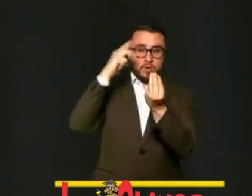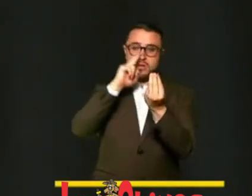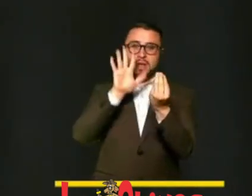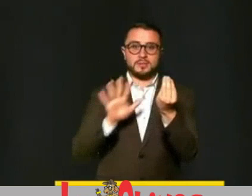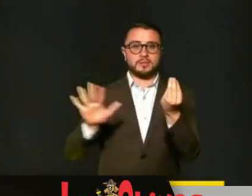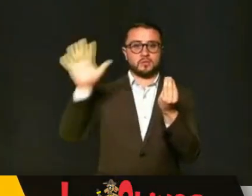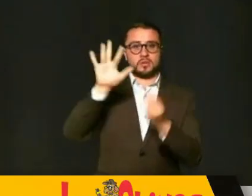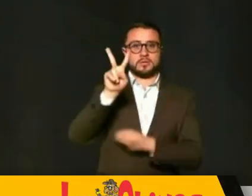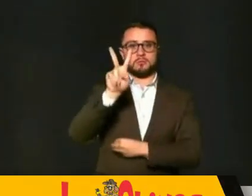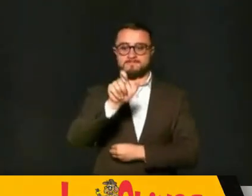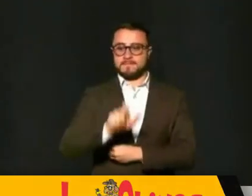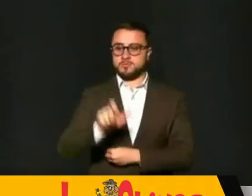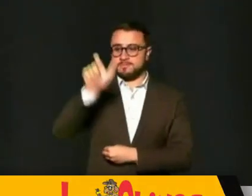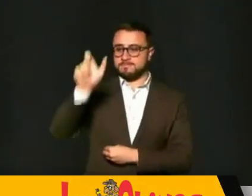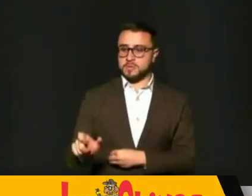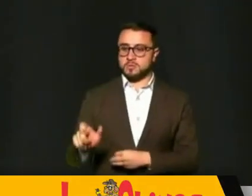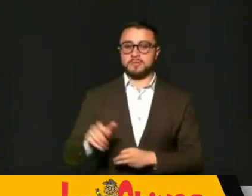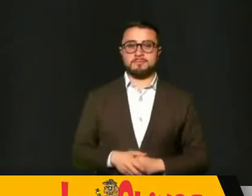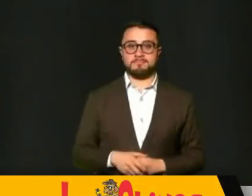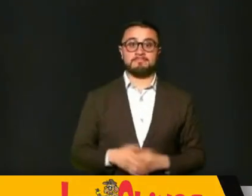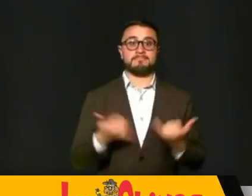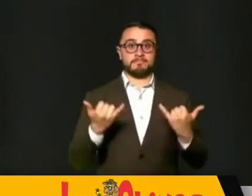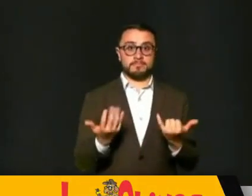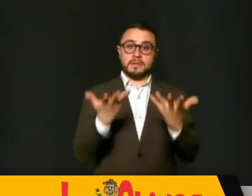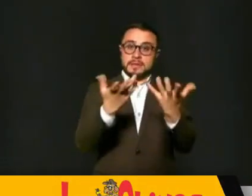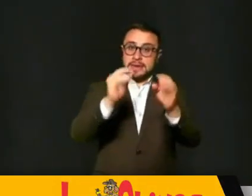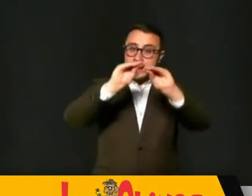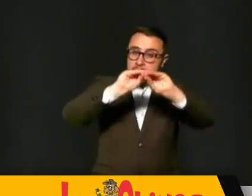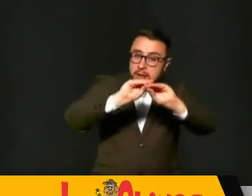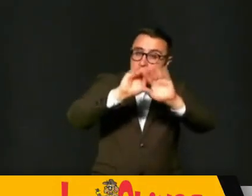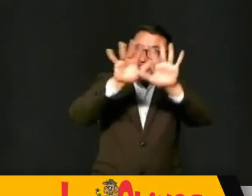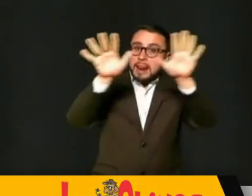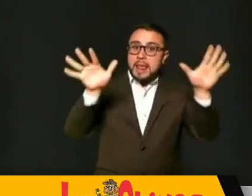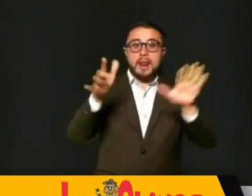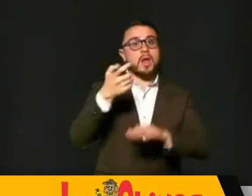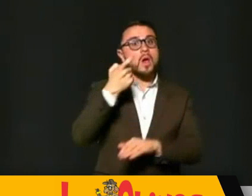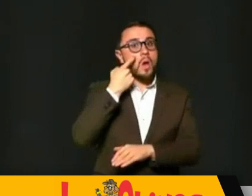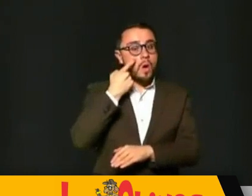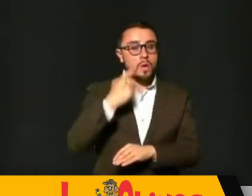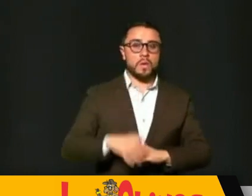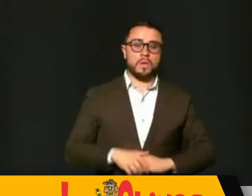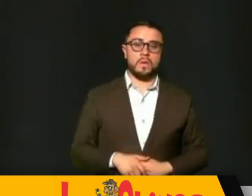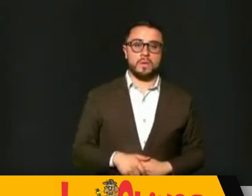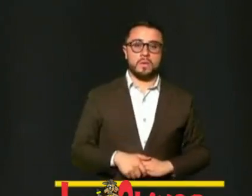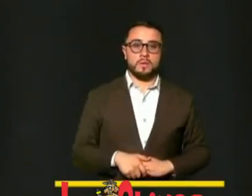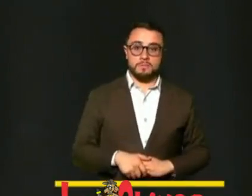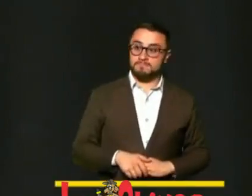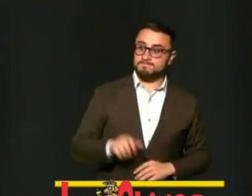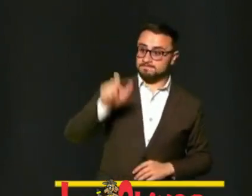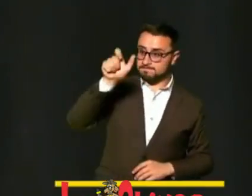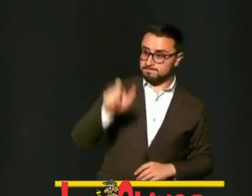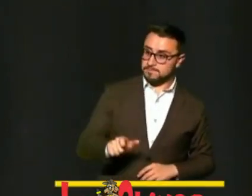nacional en esto hay que tener mucha Claridad ojo los funcionarios